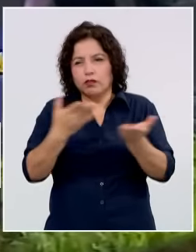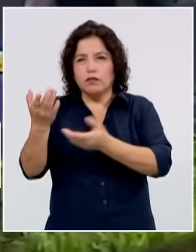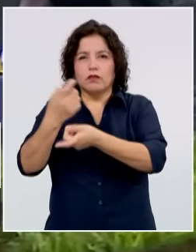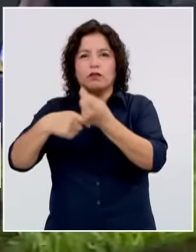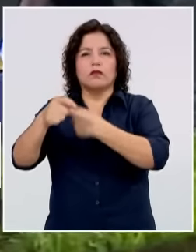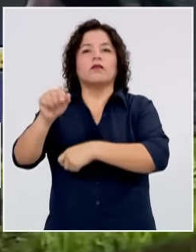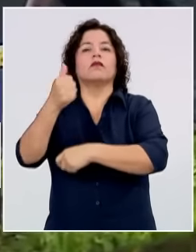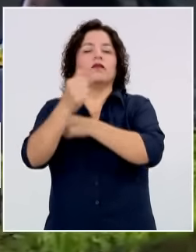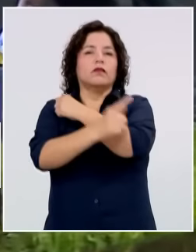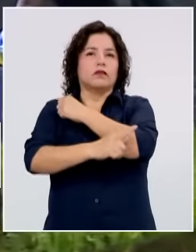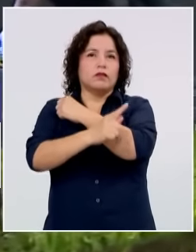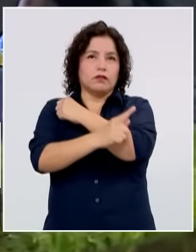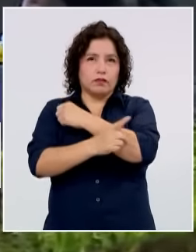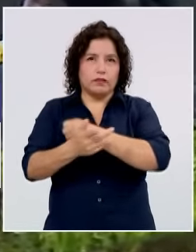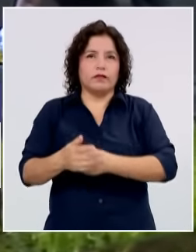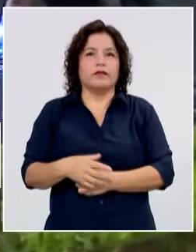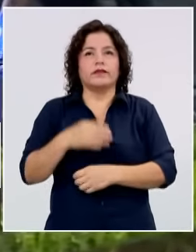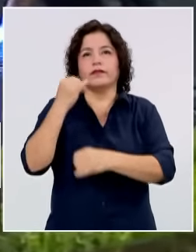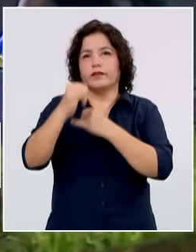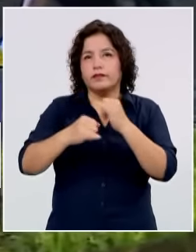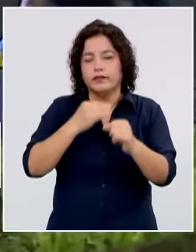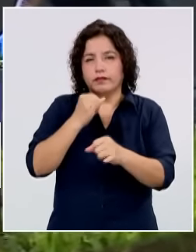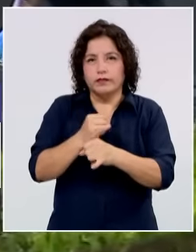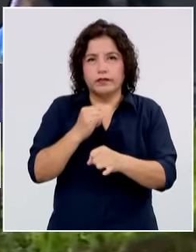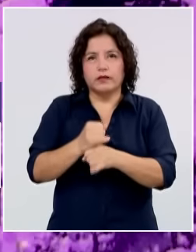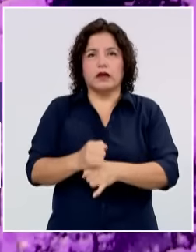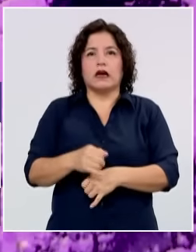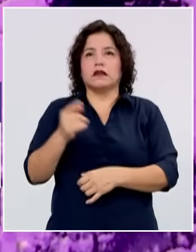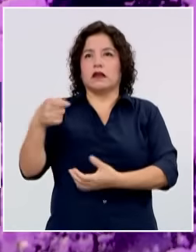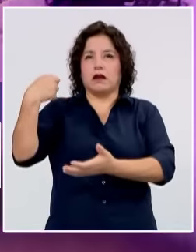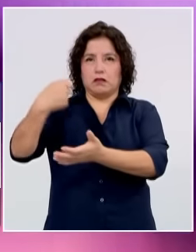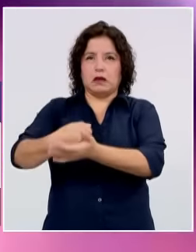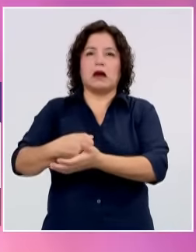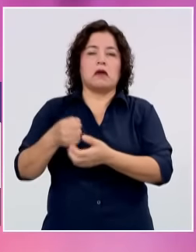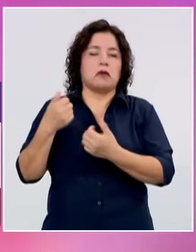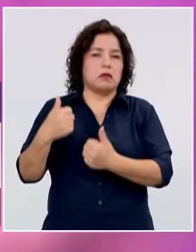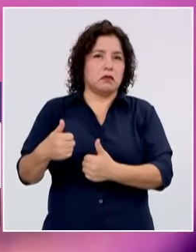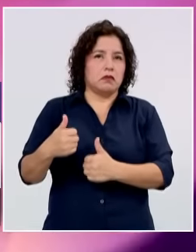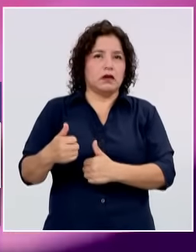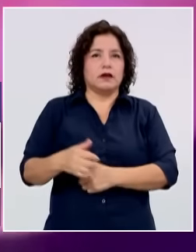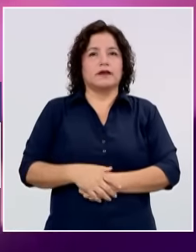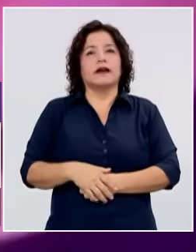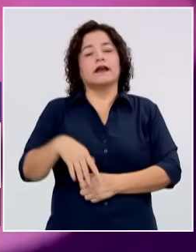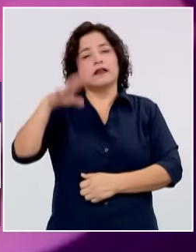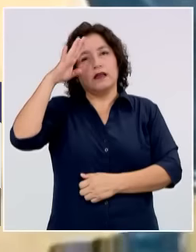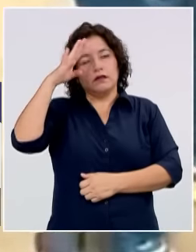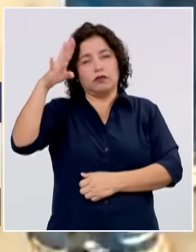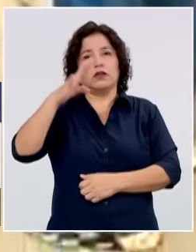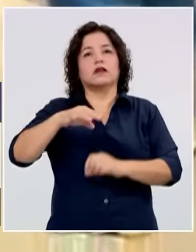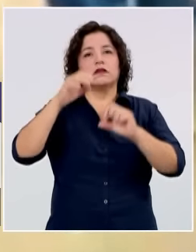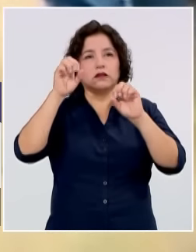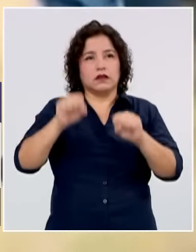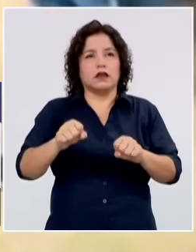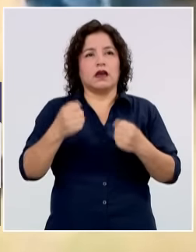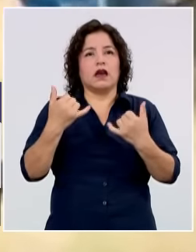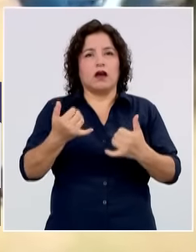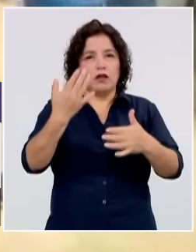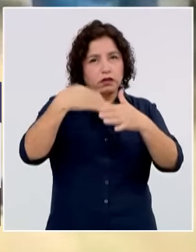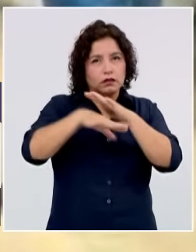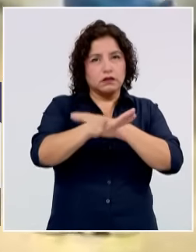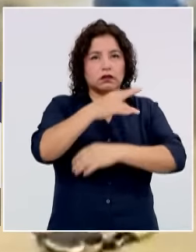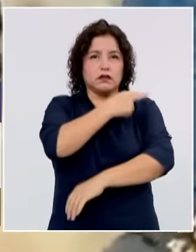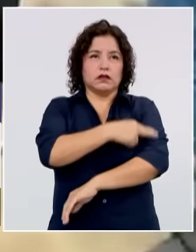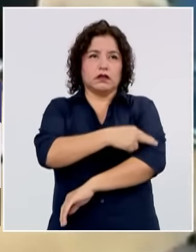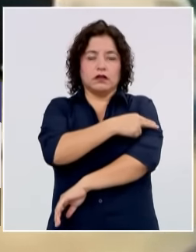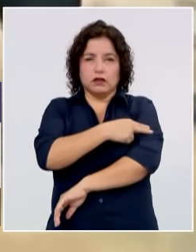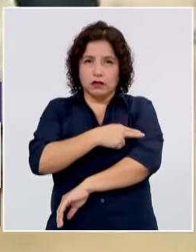internacionales donde estaba Pues muy bien valorada Lo cierto es que la policía definitivamente se encuentra también aquí dentro